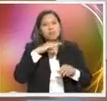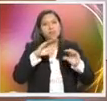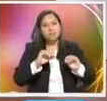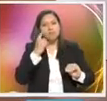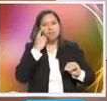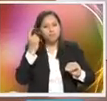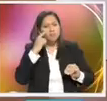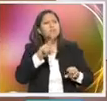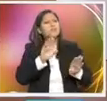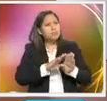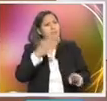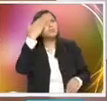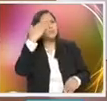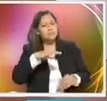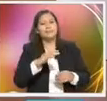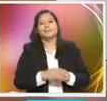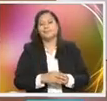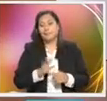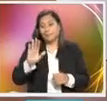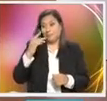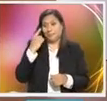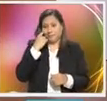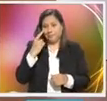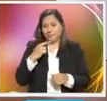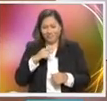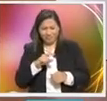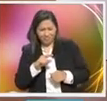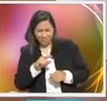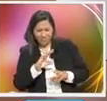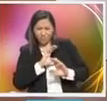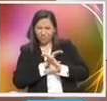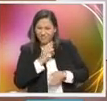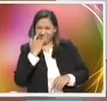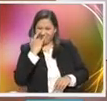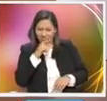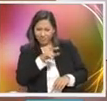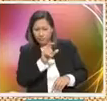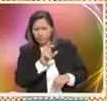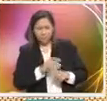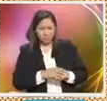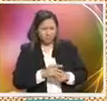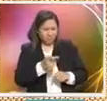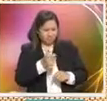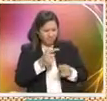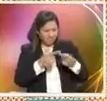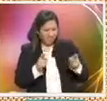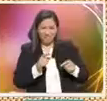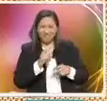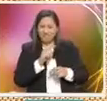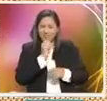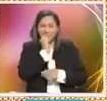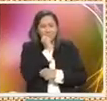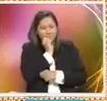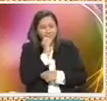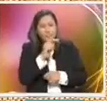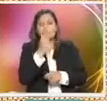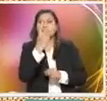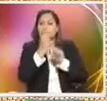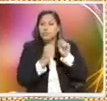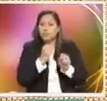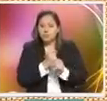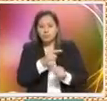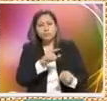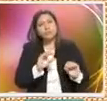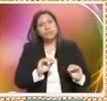tiene autismo? Mira, la verdad es que empecé a ver algunas conductas diferentes como a los 2 años.